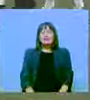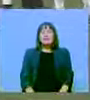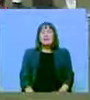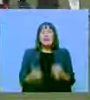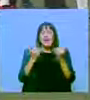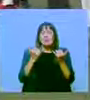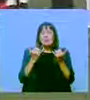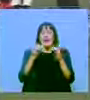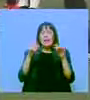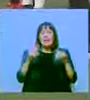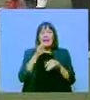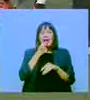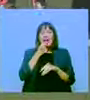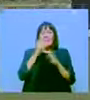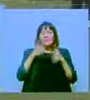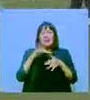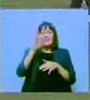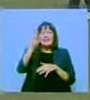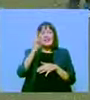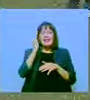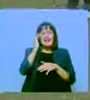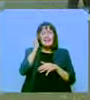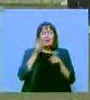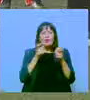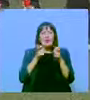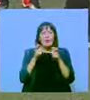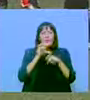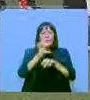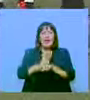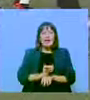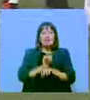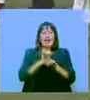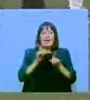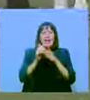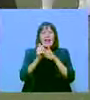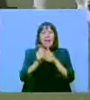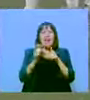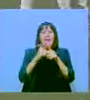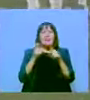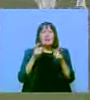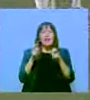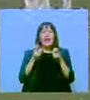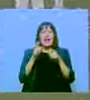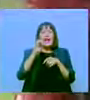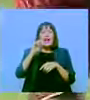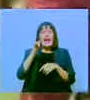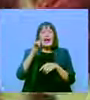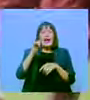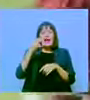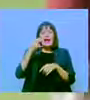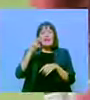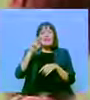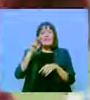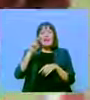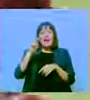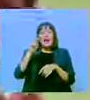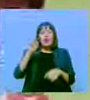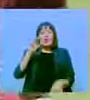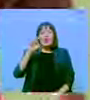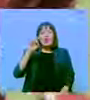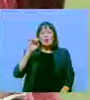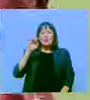Del actual panel de árbitros, solo 7 saben lo que es dirigir un clásico, liderando en partidos dirigidos Henry Bejarano y Hugo Cruz con 10